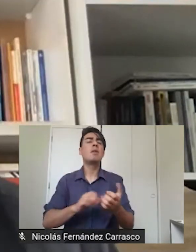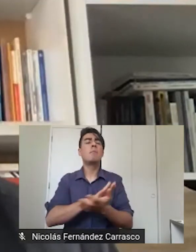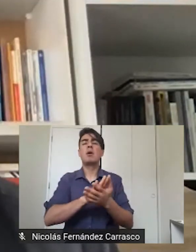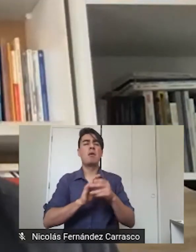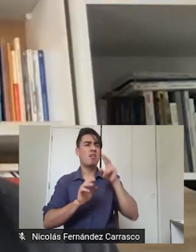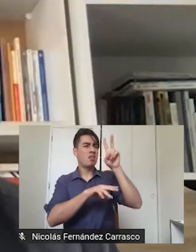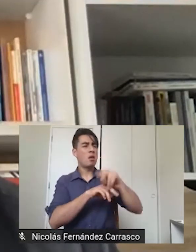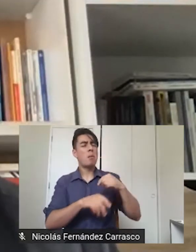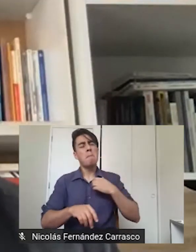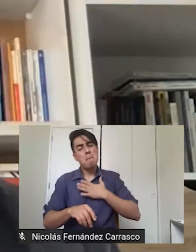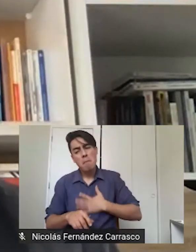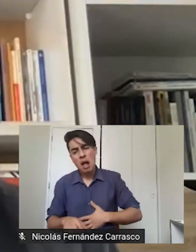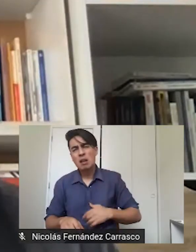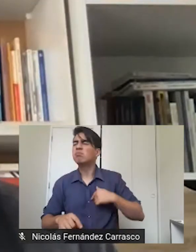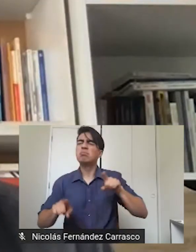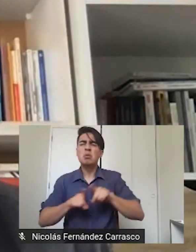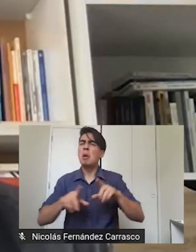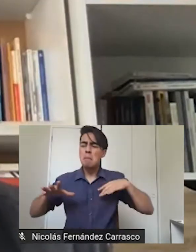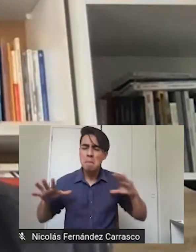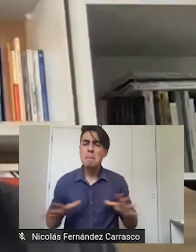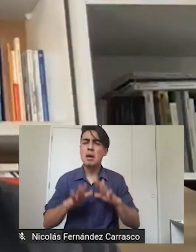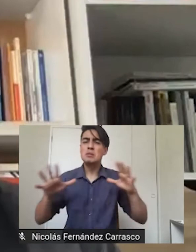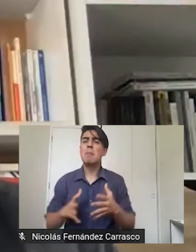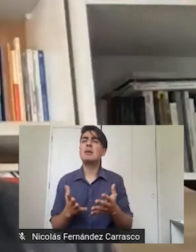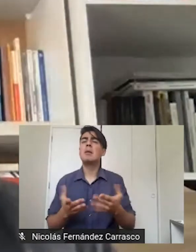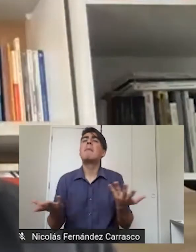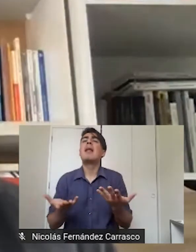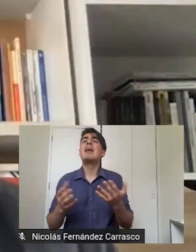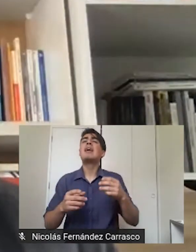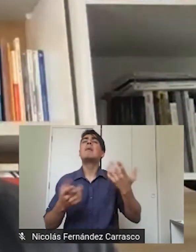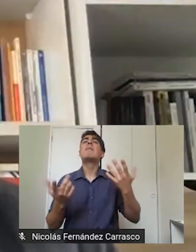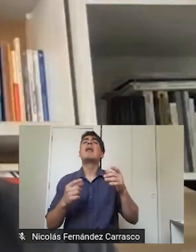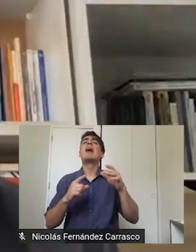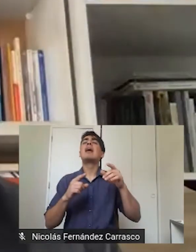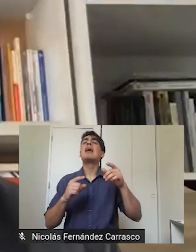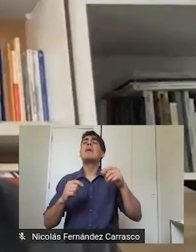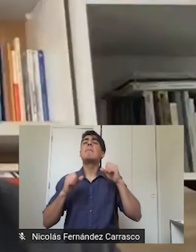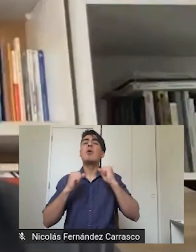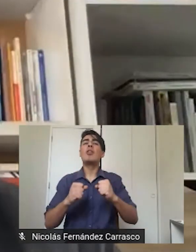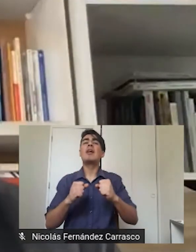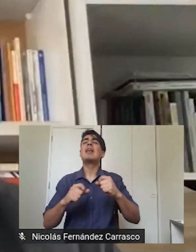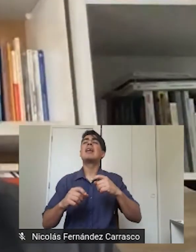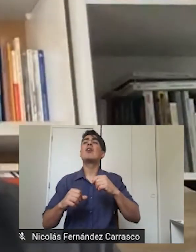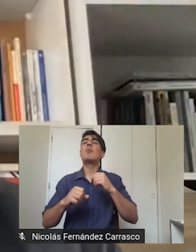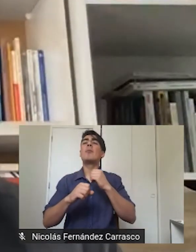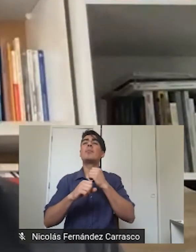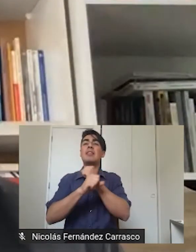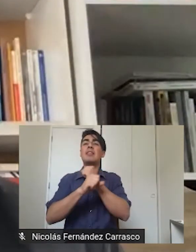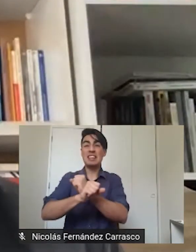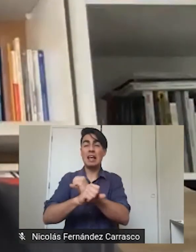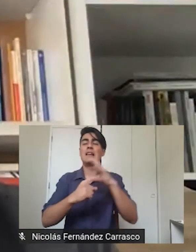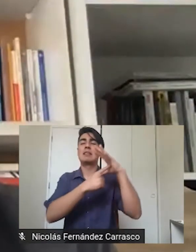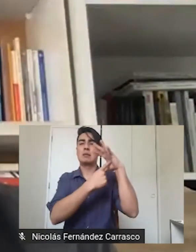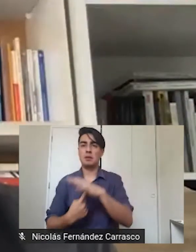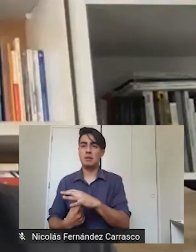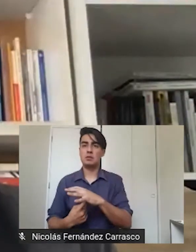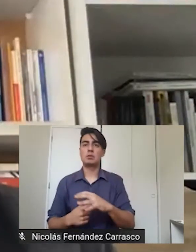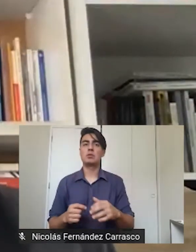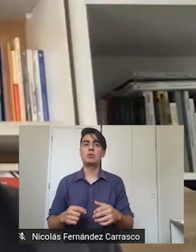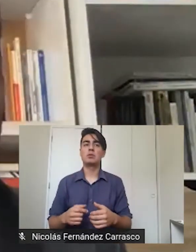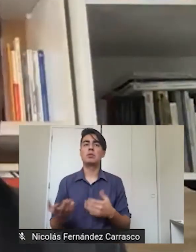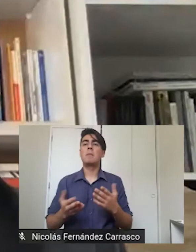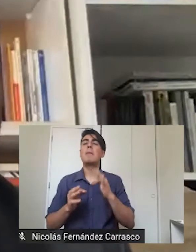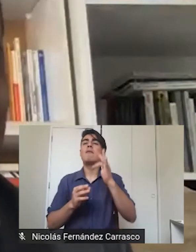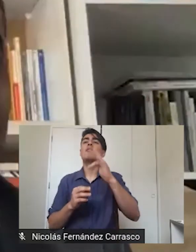seguir trabajando en los objetivos de erradicar la discriminación sin desanimarse? Esas son mis preguntas. Muchas